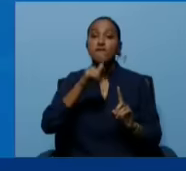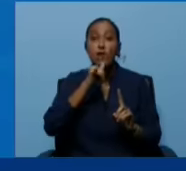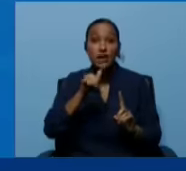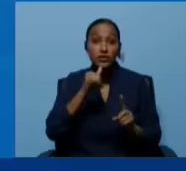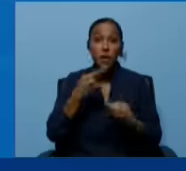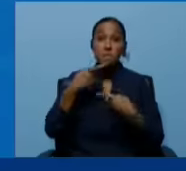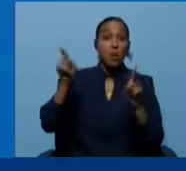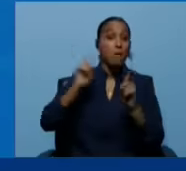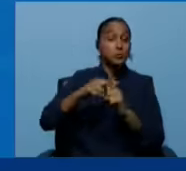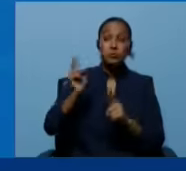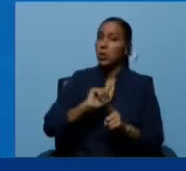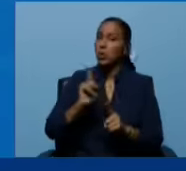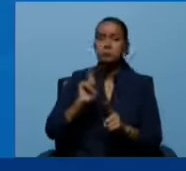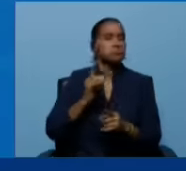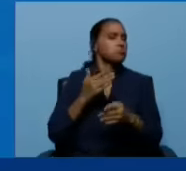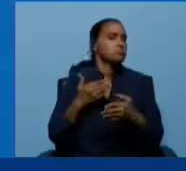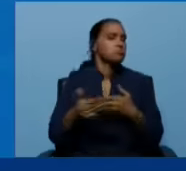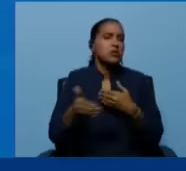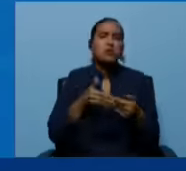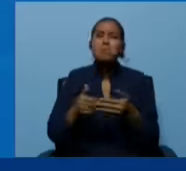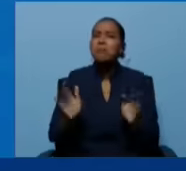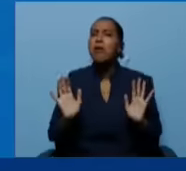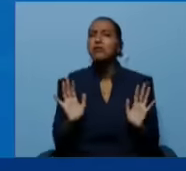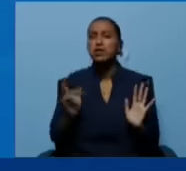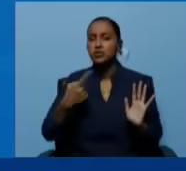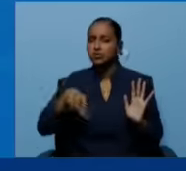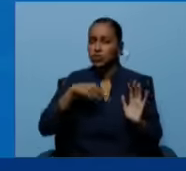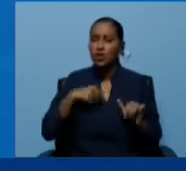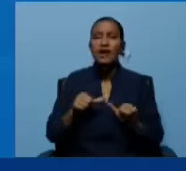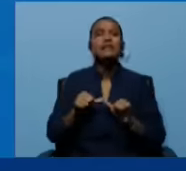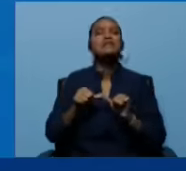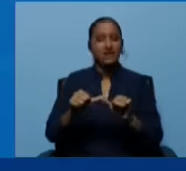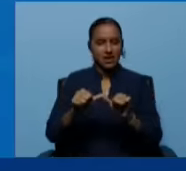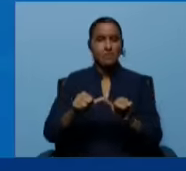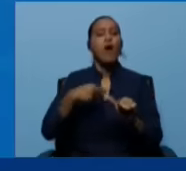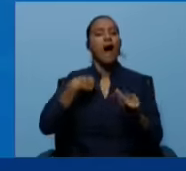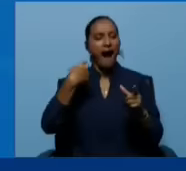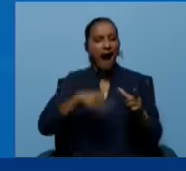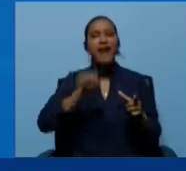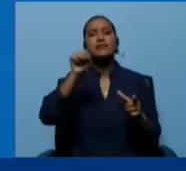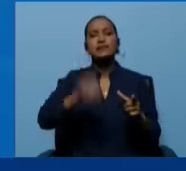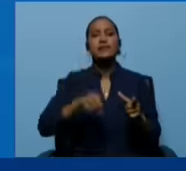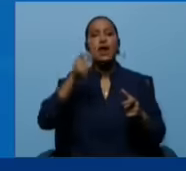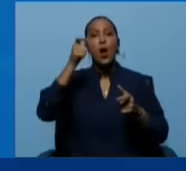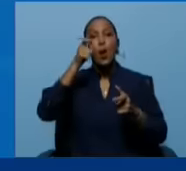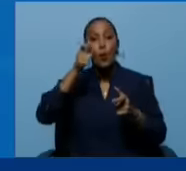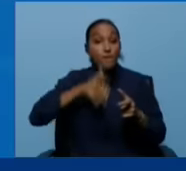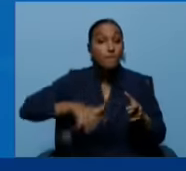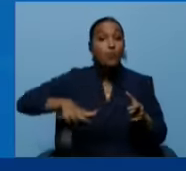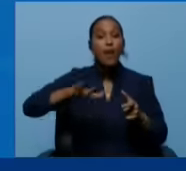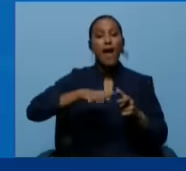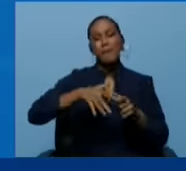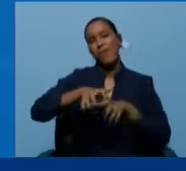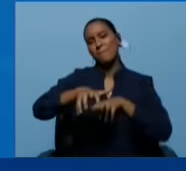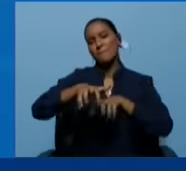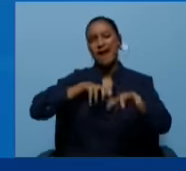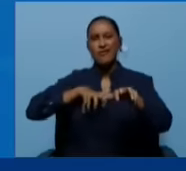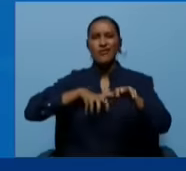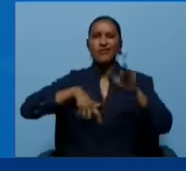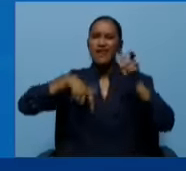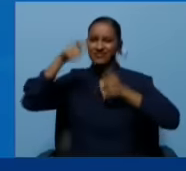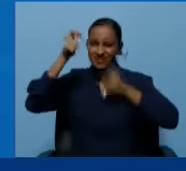venezolano existe, está en combate y está en victoria. Venezuela está en